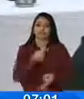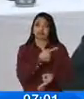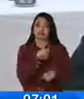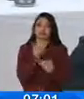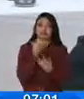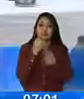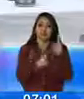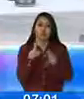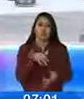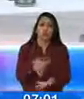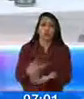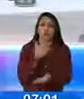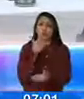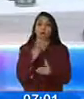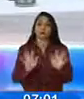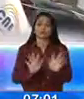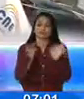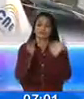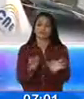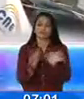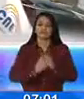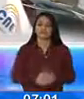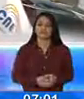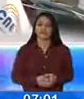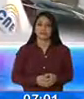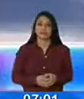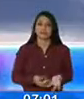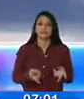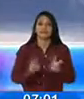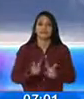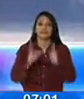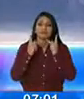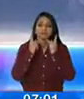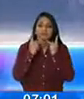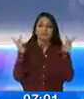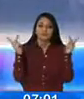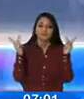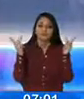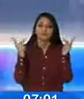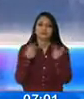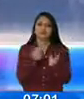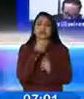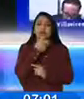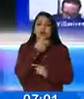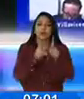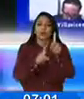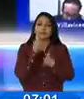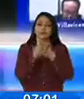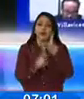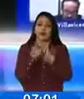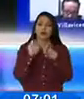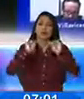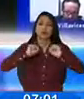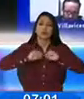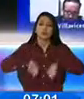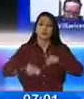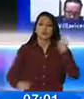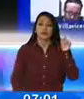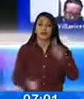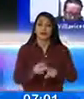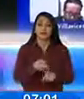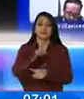eviten la especulación de un proceso electoral. También se recordó que la publicación de los pronósticos y encuestas se podrá hacer solo